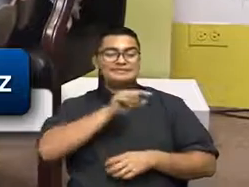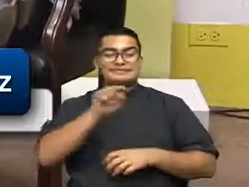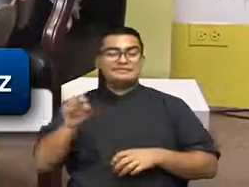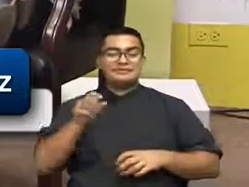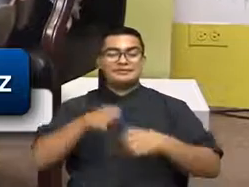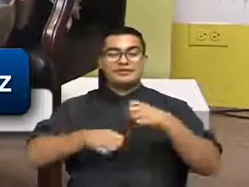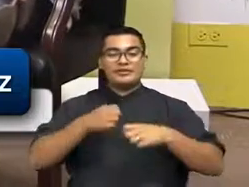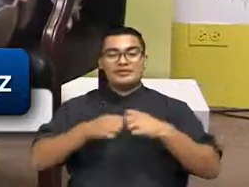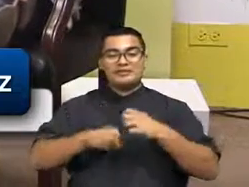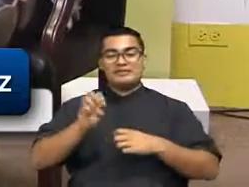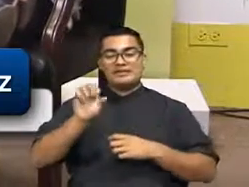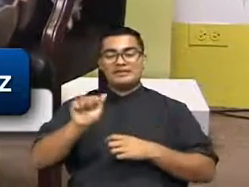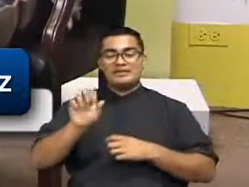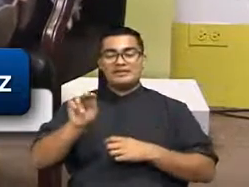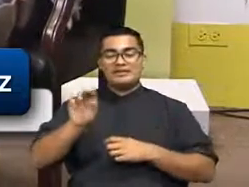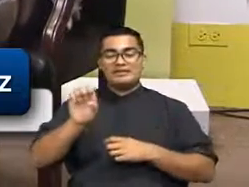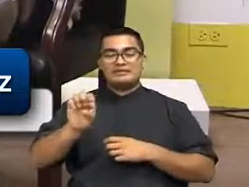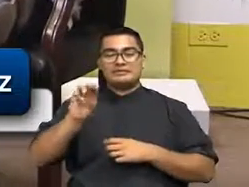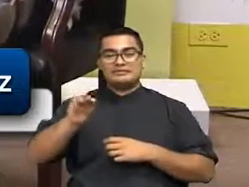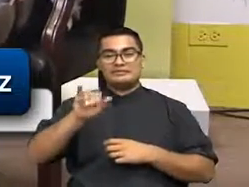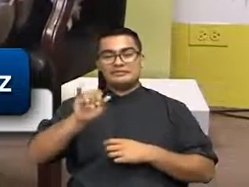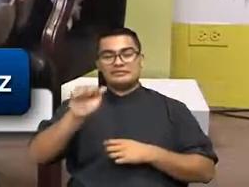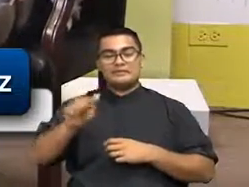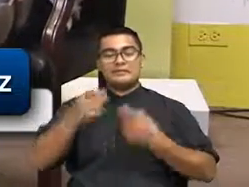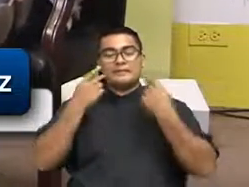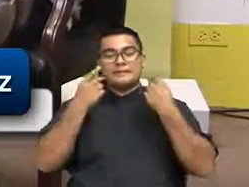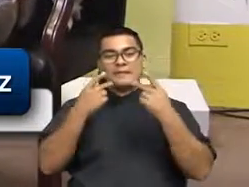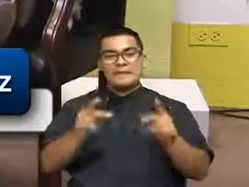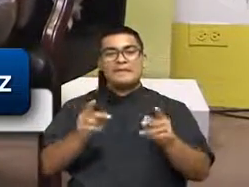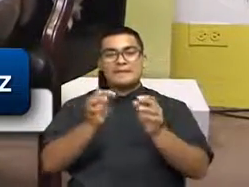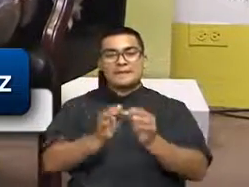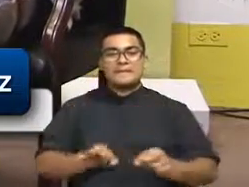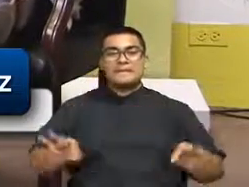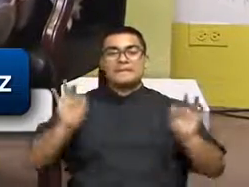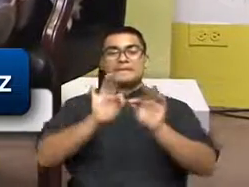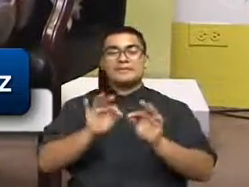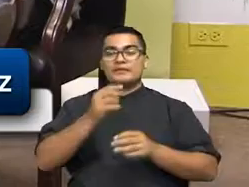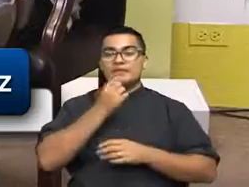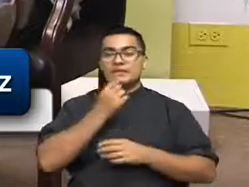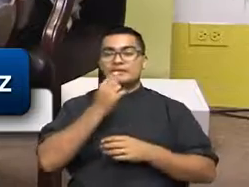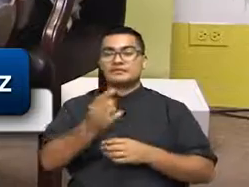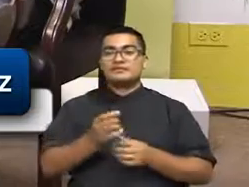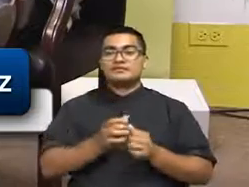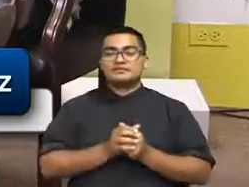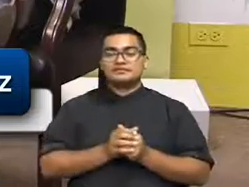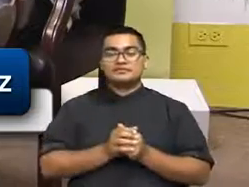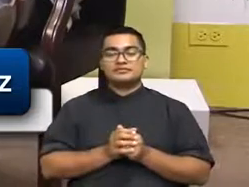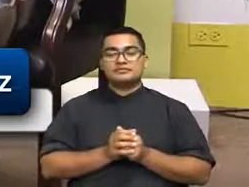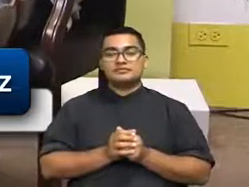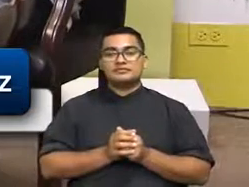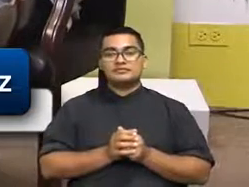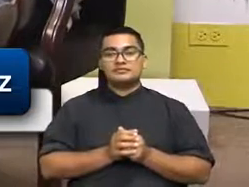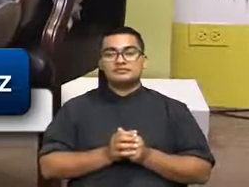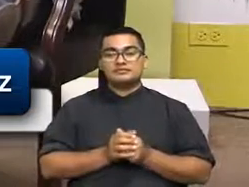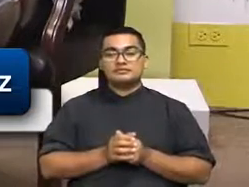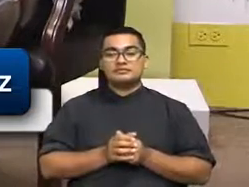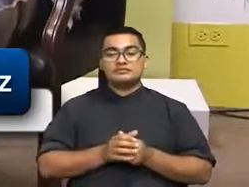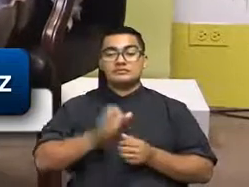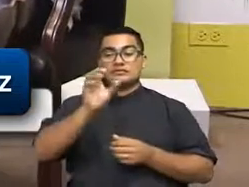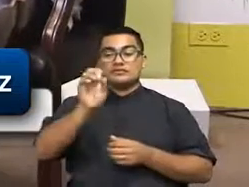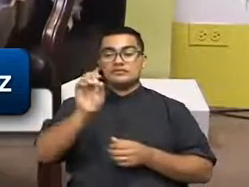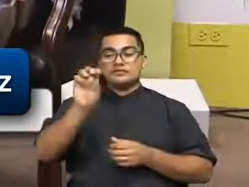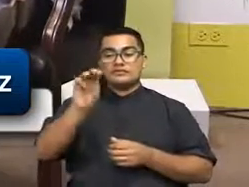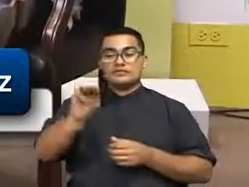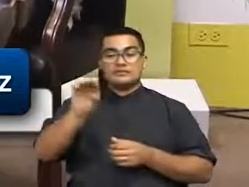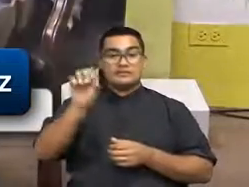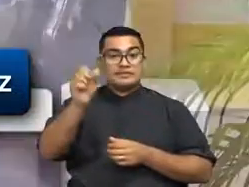va a producir anemia. Sin embargo, hay algo muy importante que tenemos que recalcar. Las últimas cifras de la OMS dicen